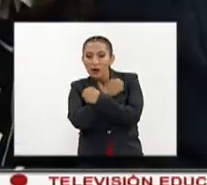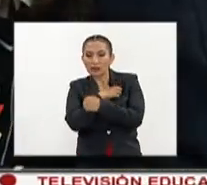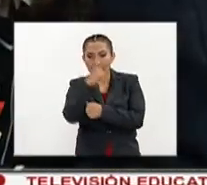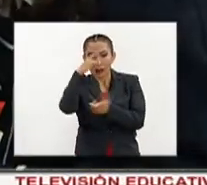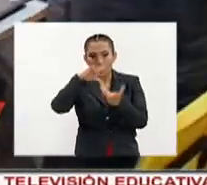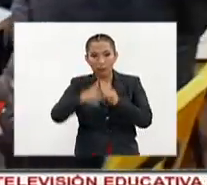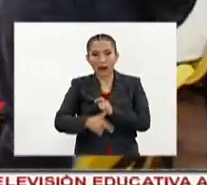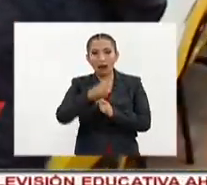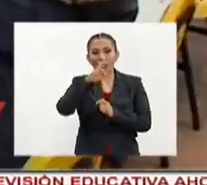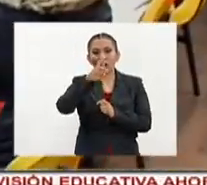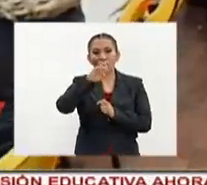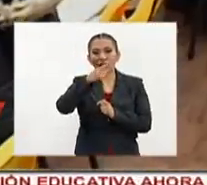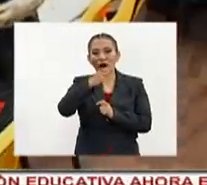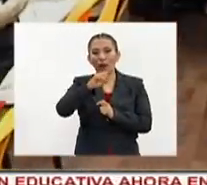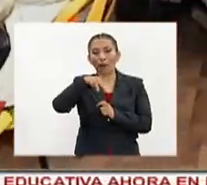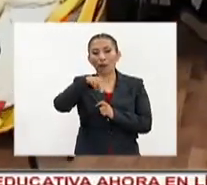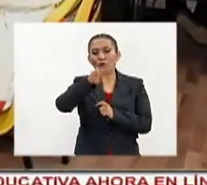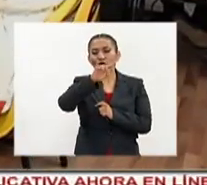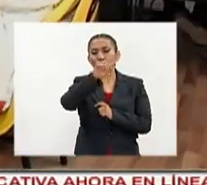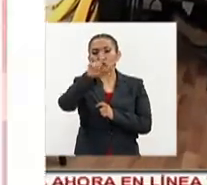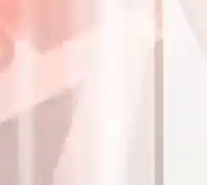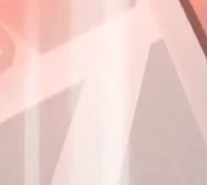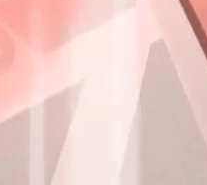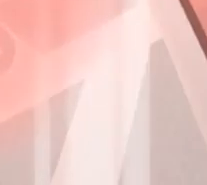Para México al Día, Rodrigo Muñoz.